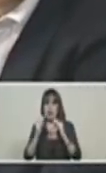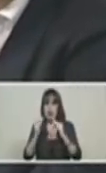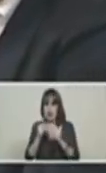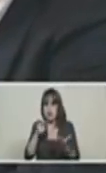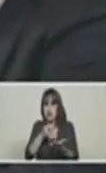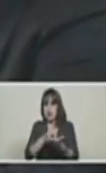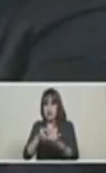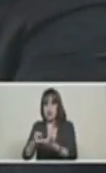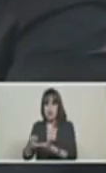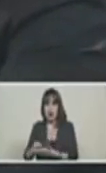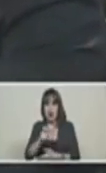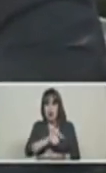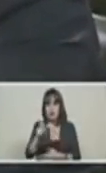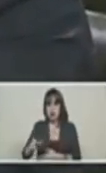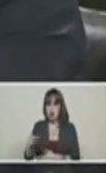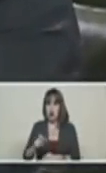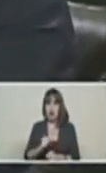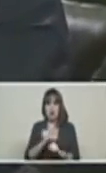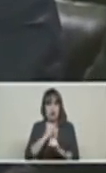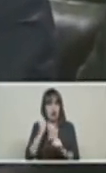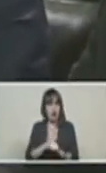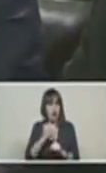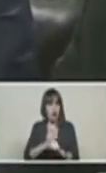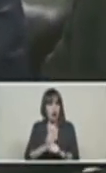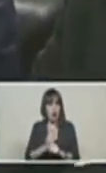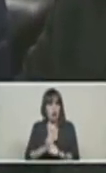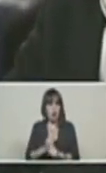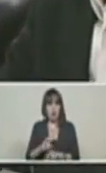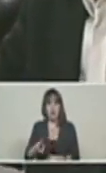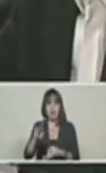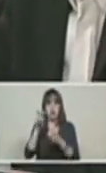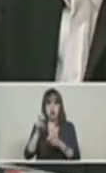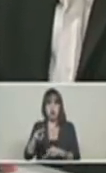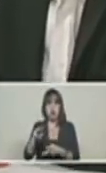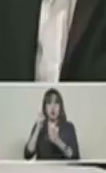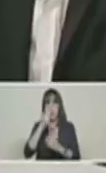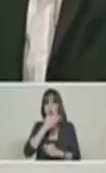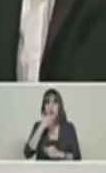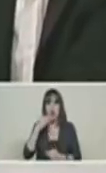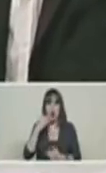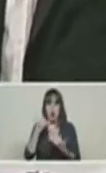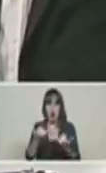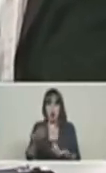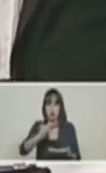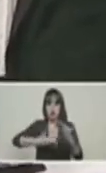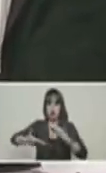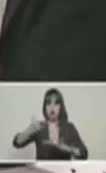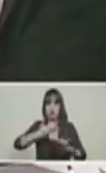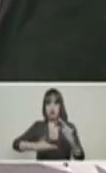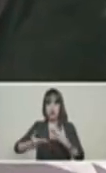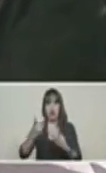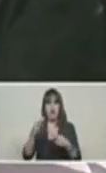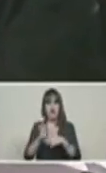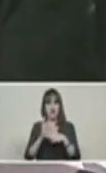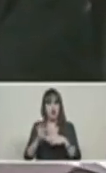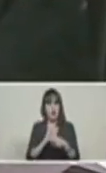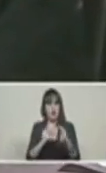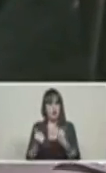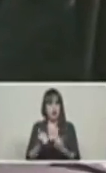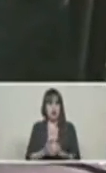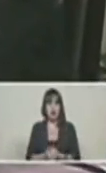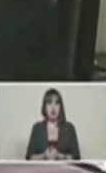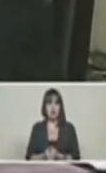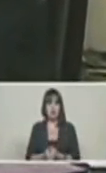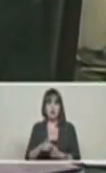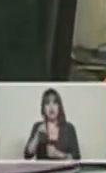convierte en circulante sano, de sangre sana, en la economía y en el funcionamiento monetario. También